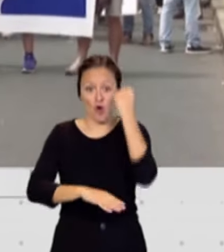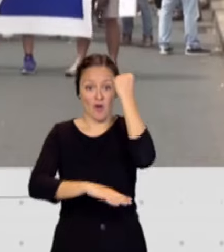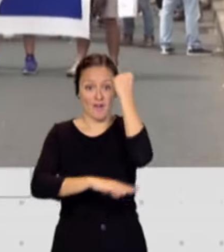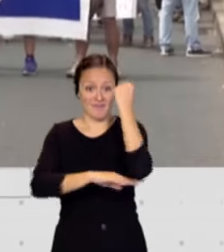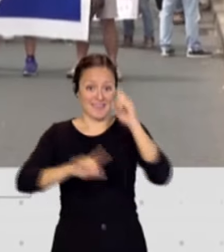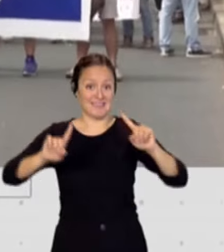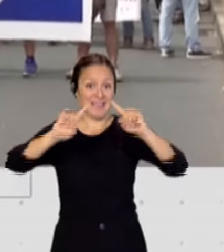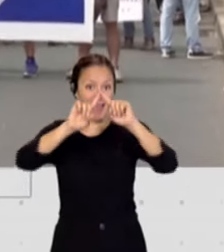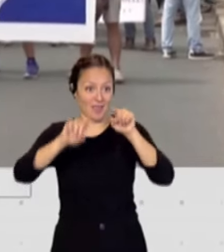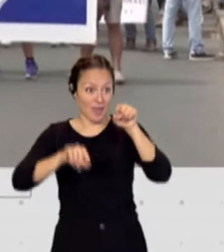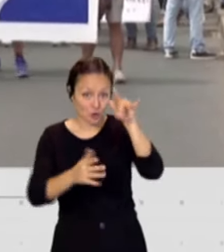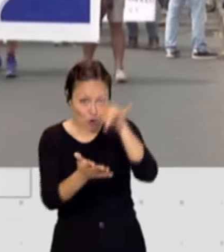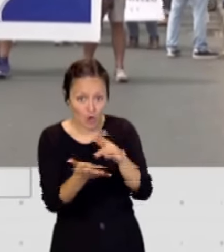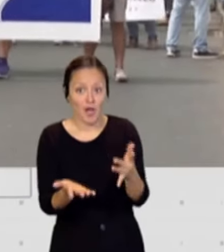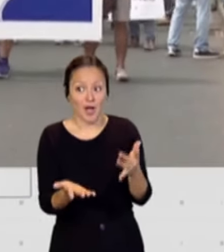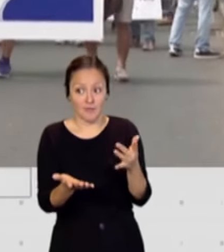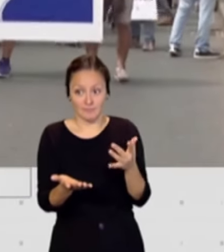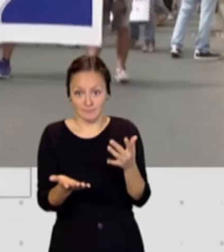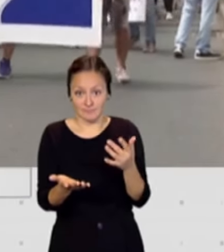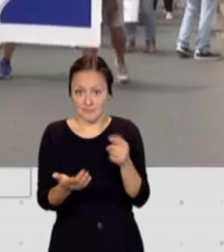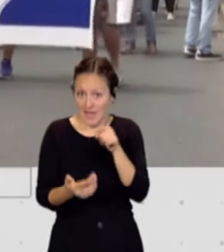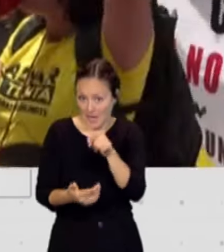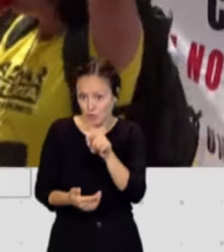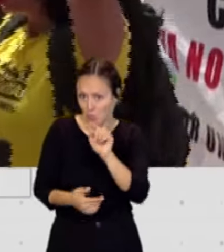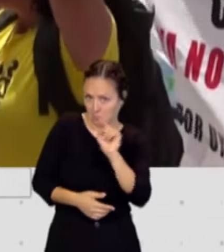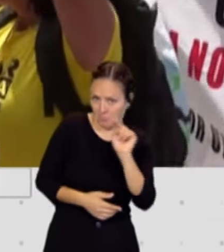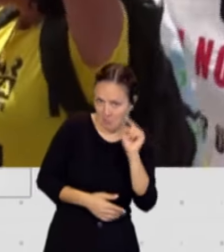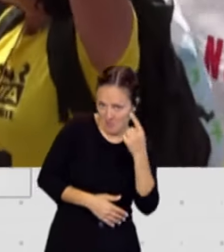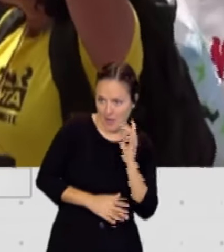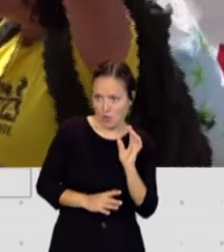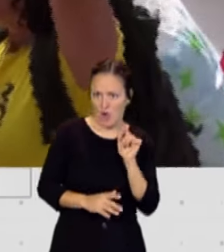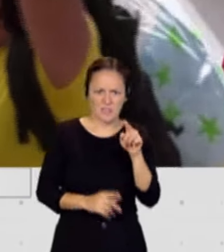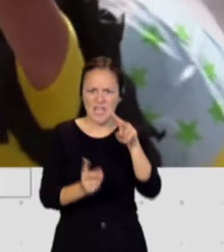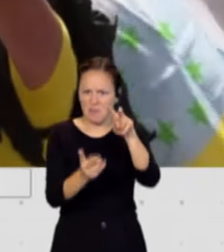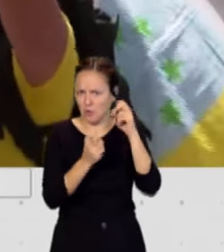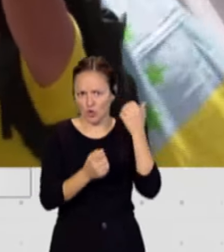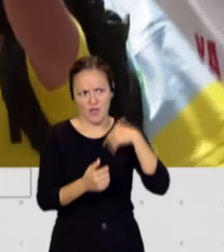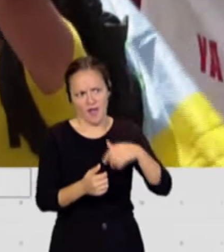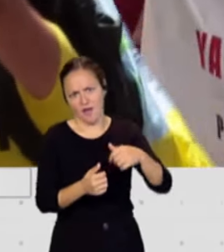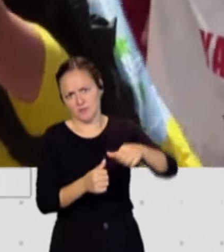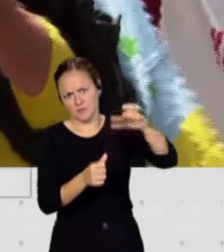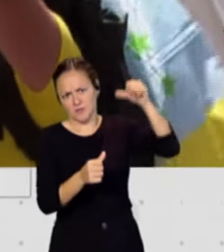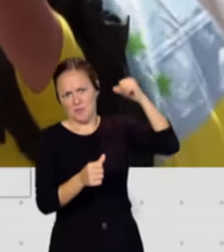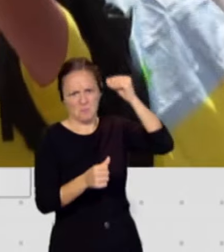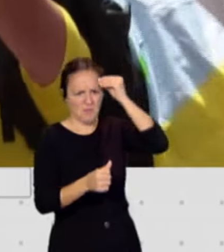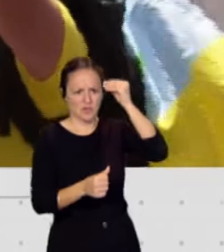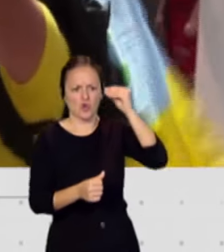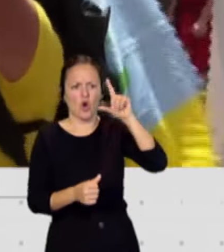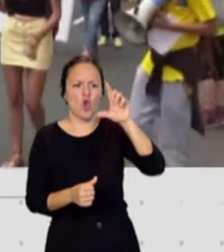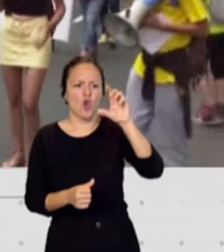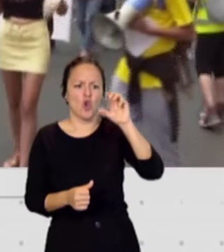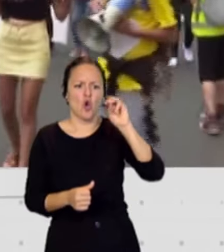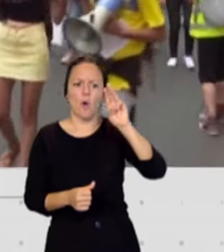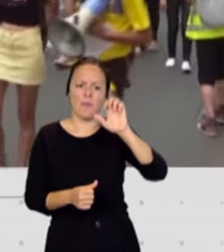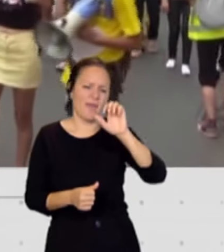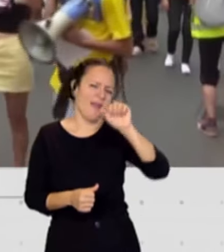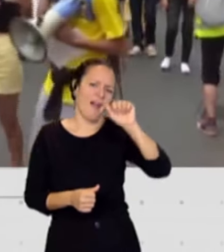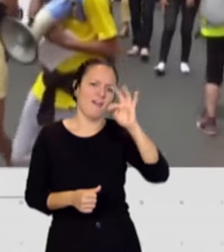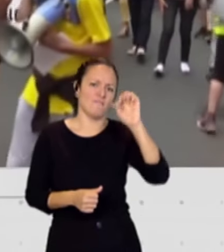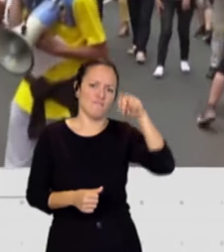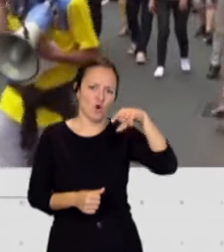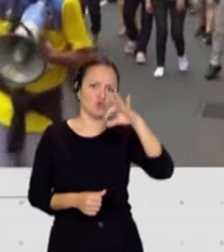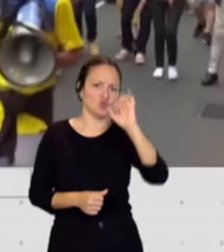para ordenar un poco el tema ese por un lado y ese lo tenían que Haber puesto Ya yo creo además López afonso lo dejó caer hace tiempo ahí en plan grobos